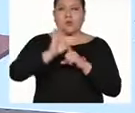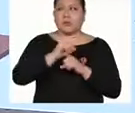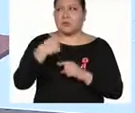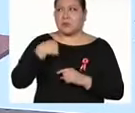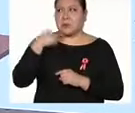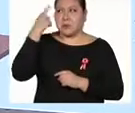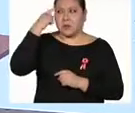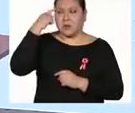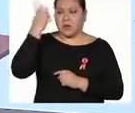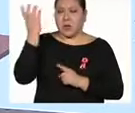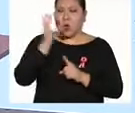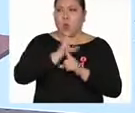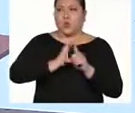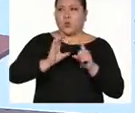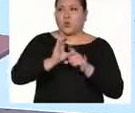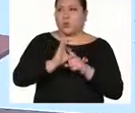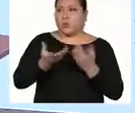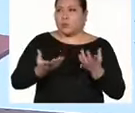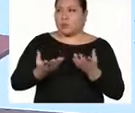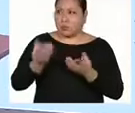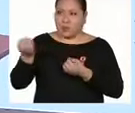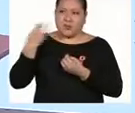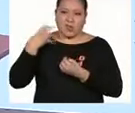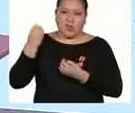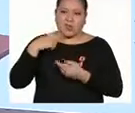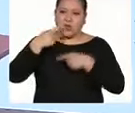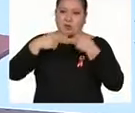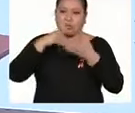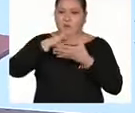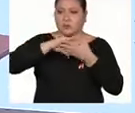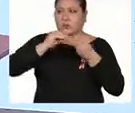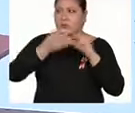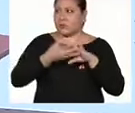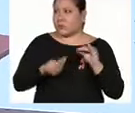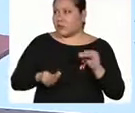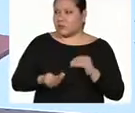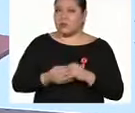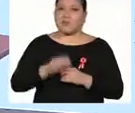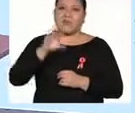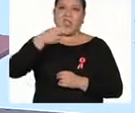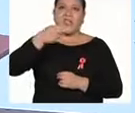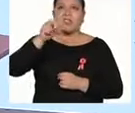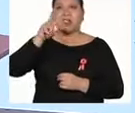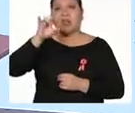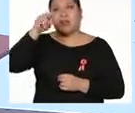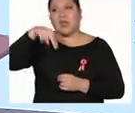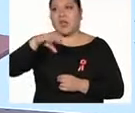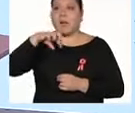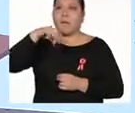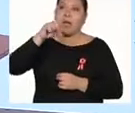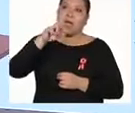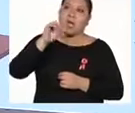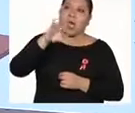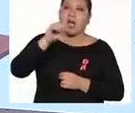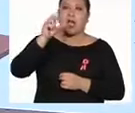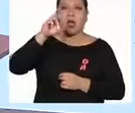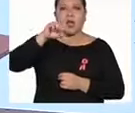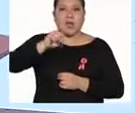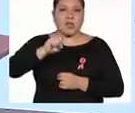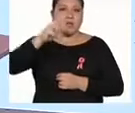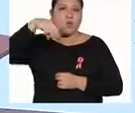o sociedades de las que nos han hablado en las clases de historia. Las culturas Chavín, Paracas, Mochica,